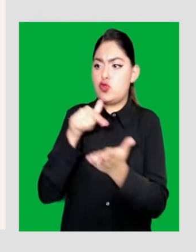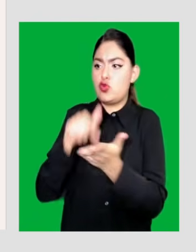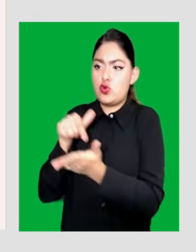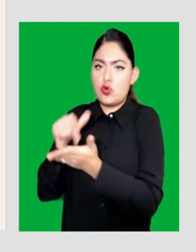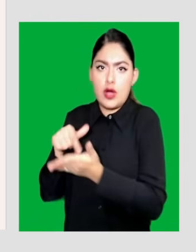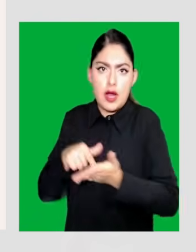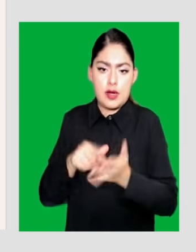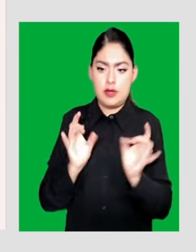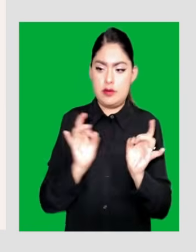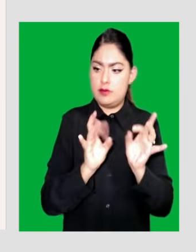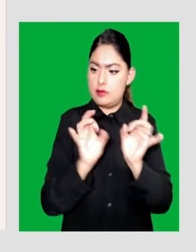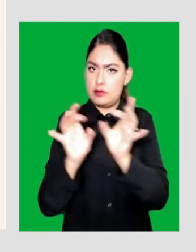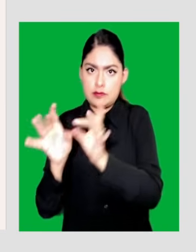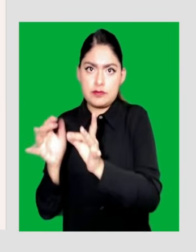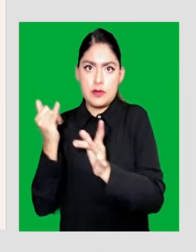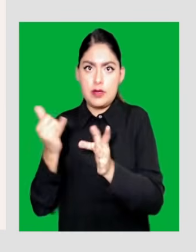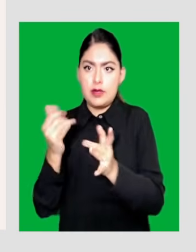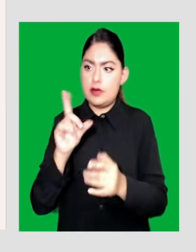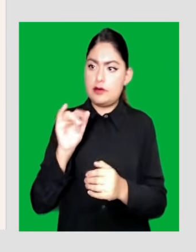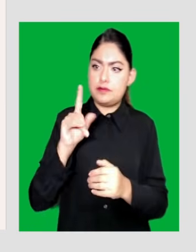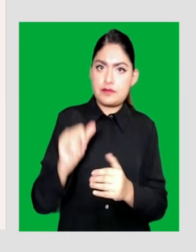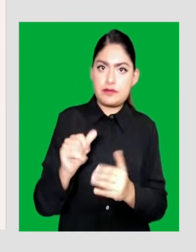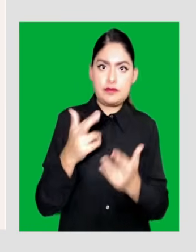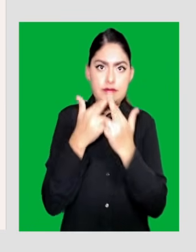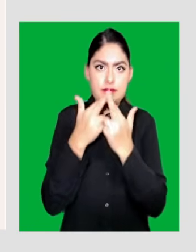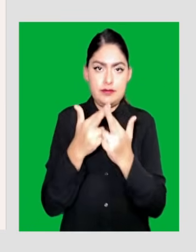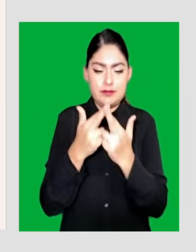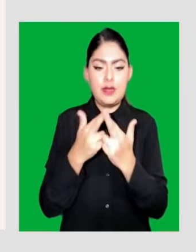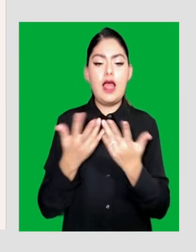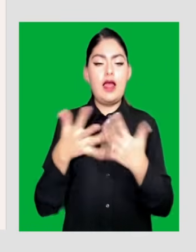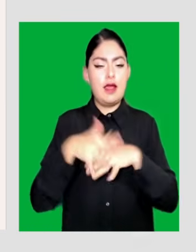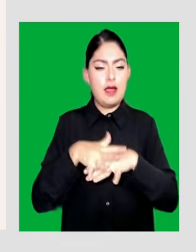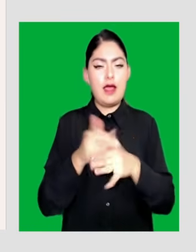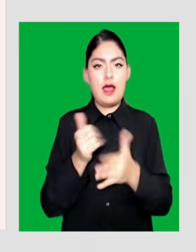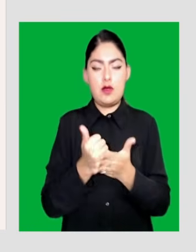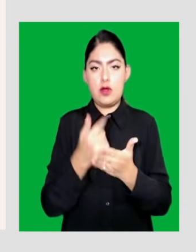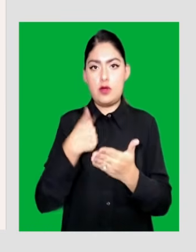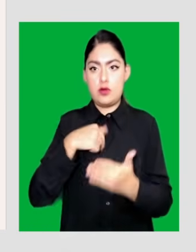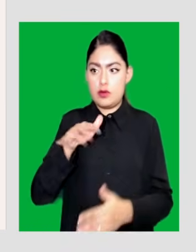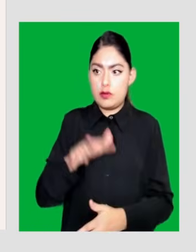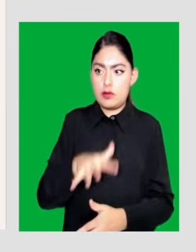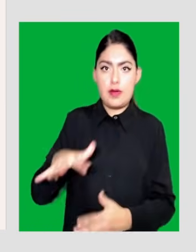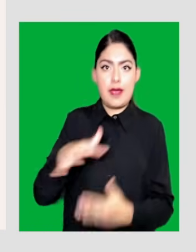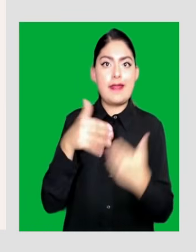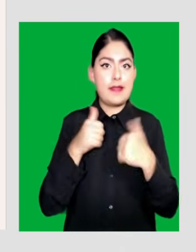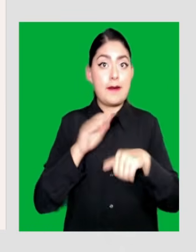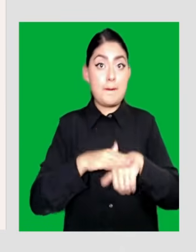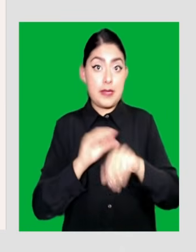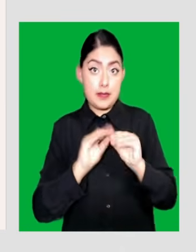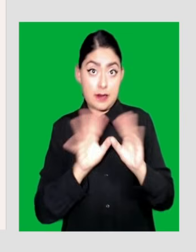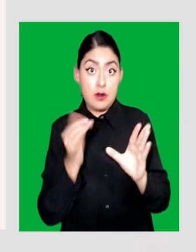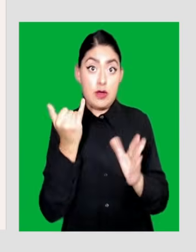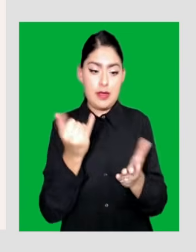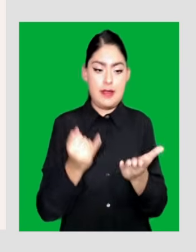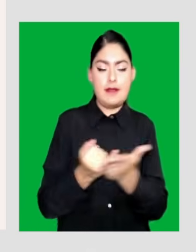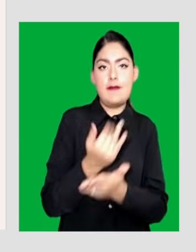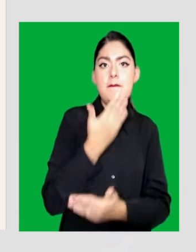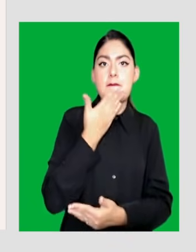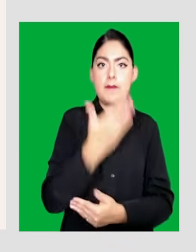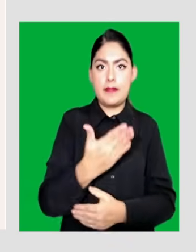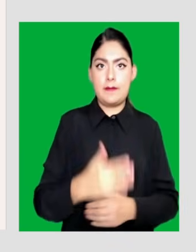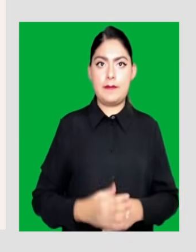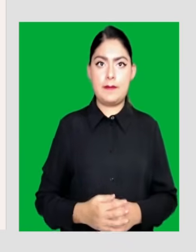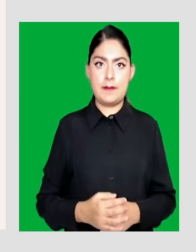que muestra lo que hemos aprendido del conjunto de datos. De esta manera, los SIG nos permiten ver no solo dónde están las